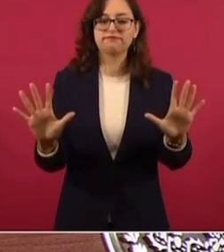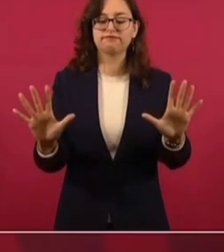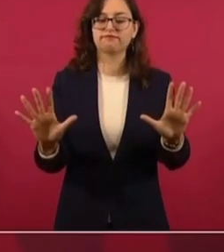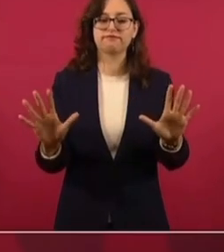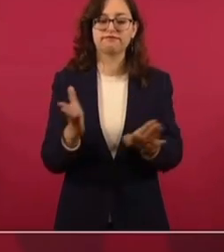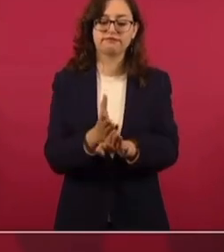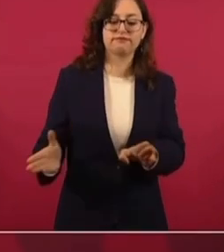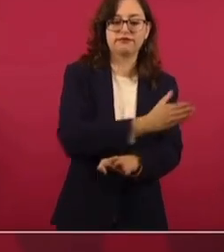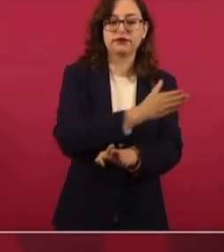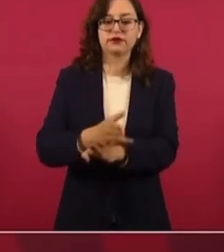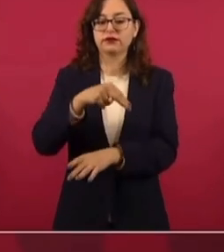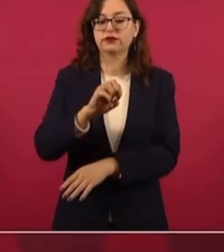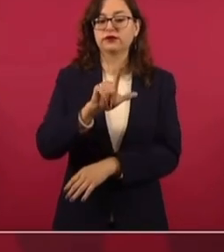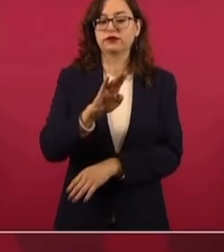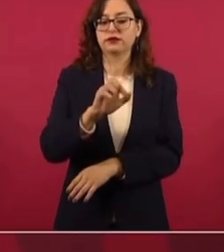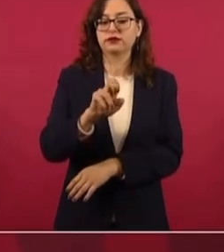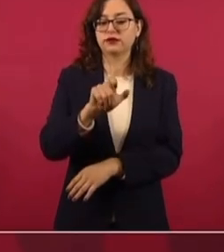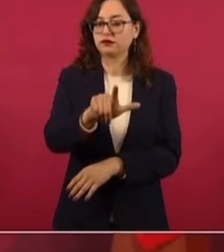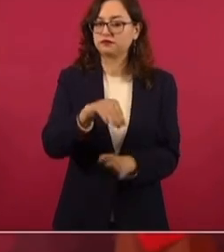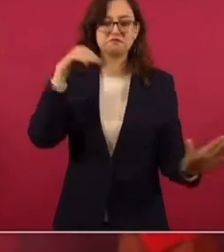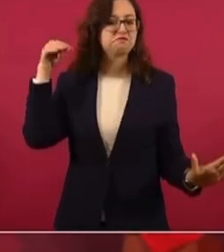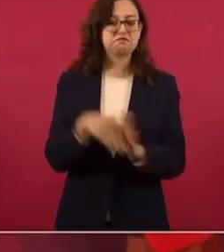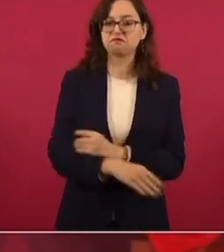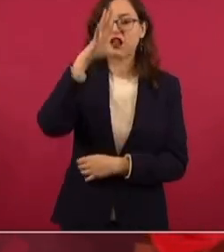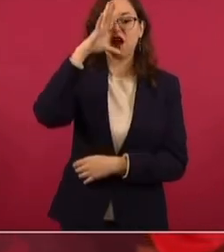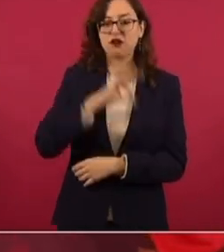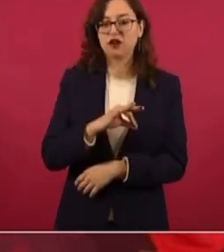del fracaso del modelo neoliberal en México y en el mundo.